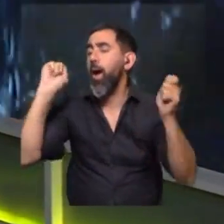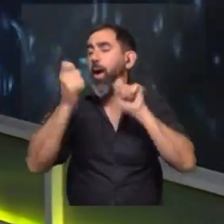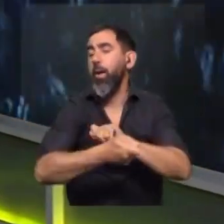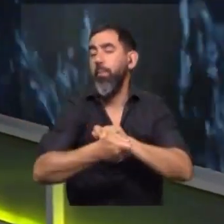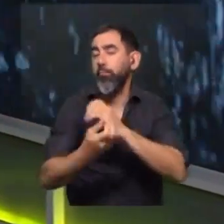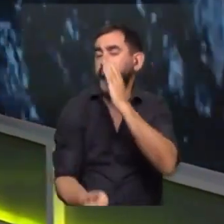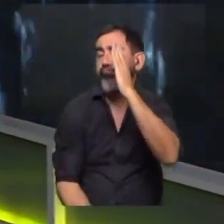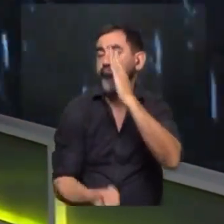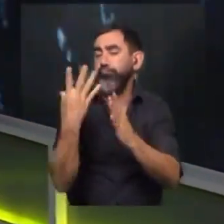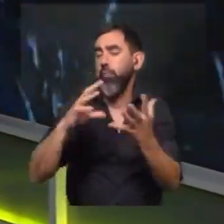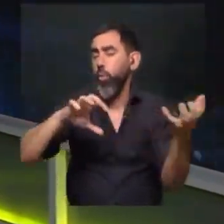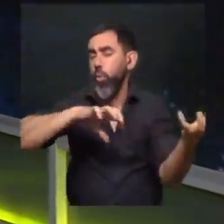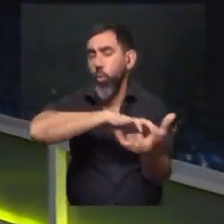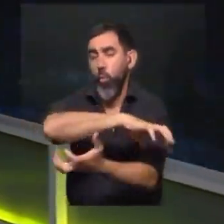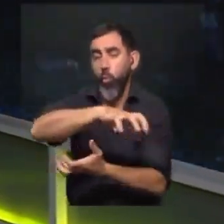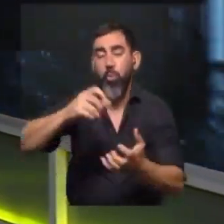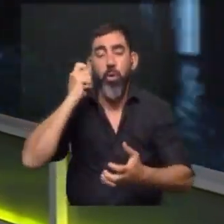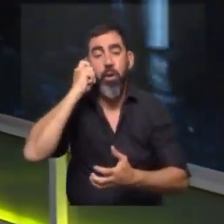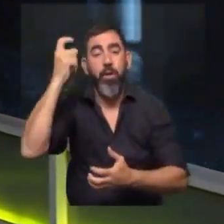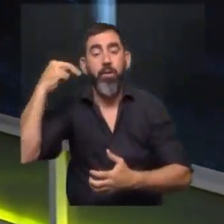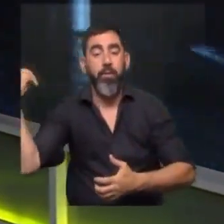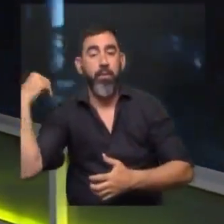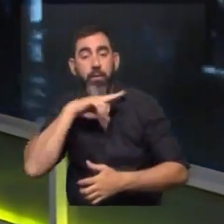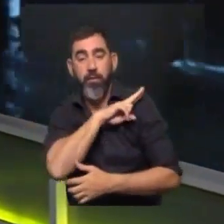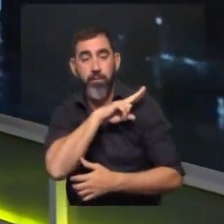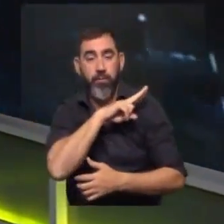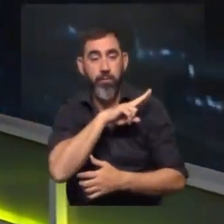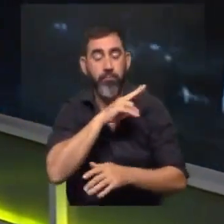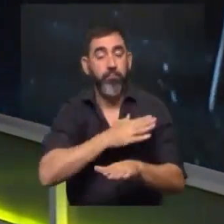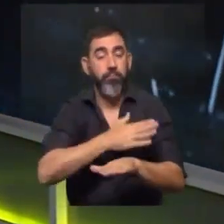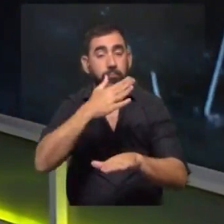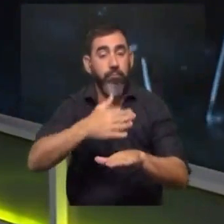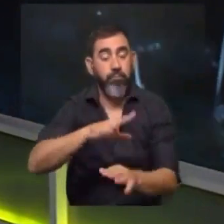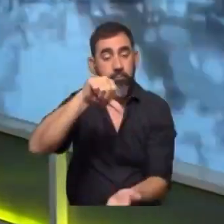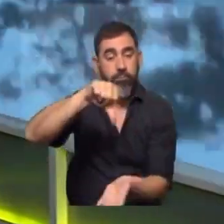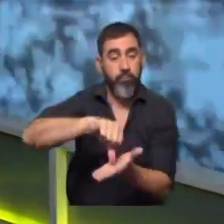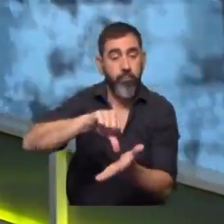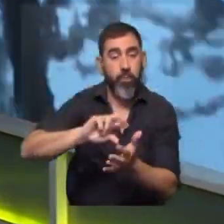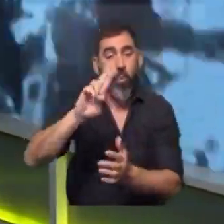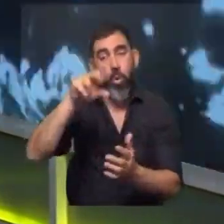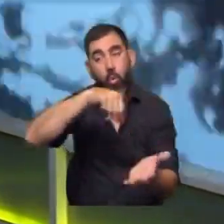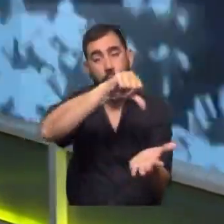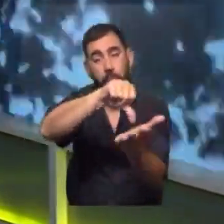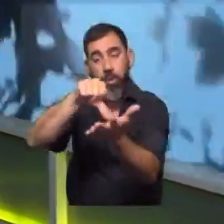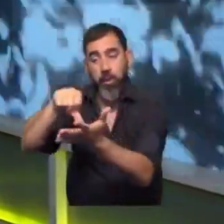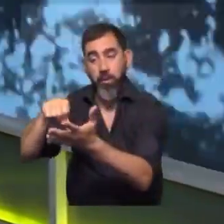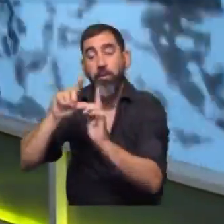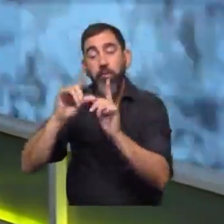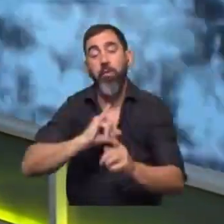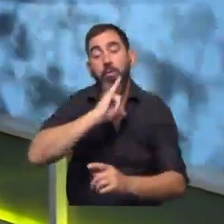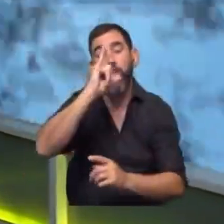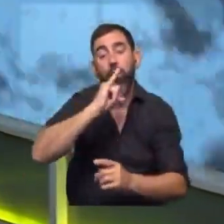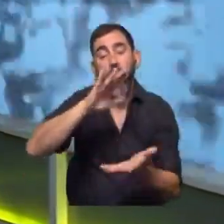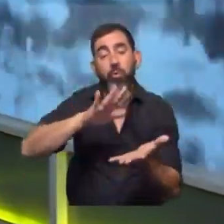la creación más compleja, la inteligencia artificial y su impacto en nuestro país y la región. También informaremos sobre